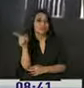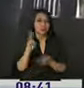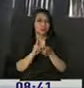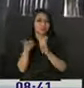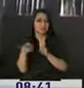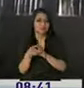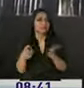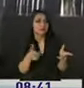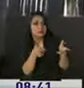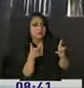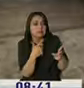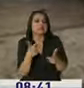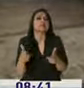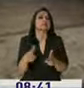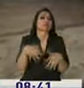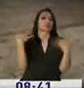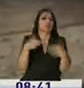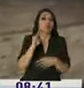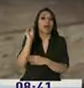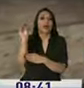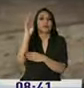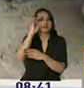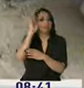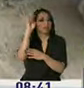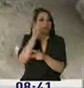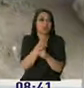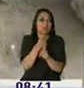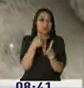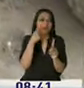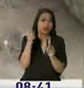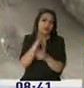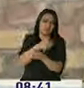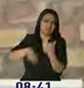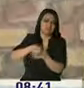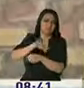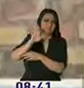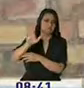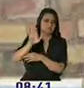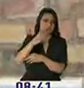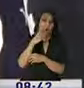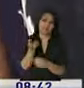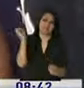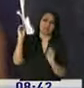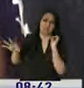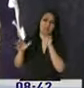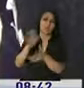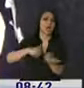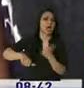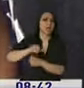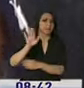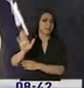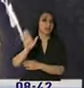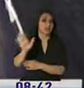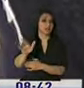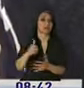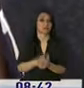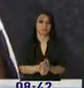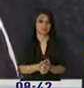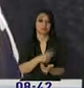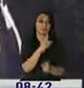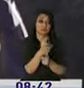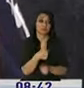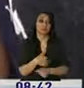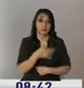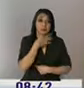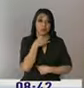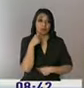también recibió amenazas de muerte y en su casa aún están las piedras que fueron lanzadas por el ahora detenido. Yo tengo temor, se puede venir y salir